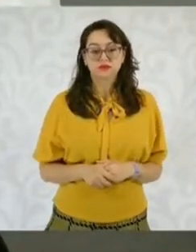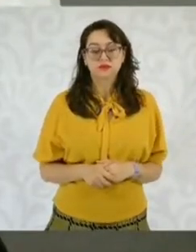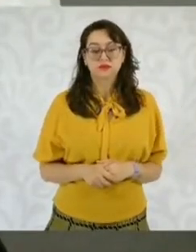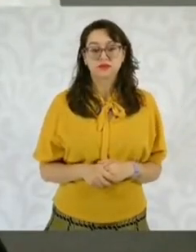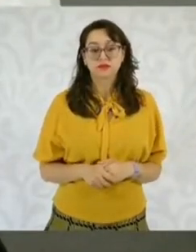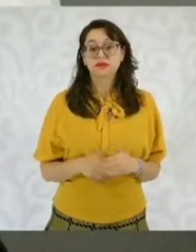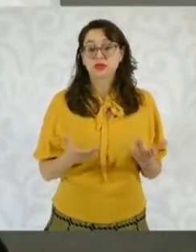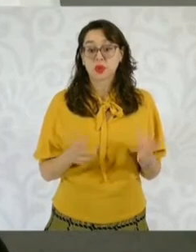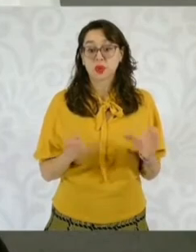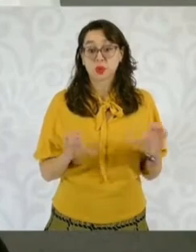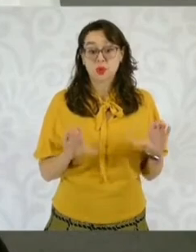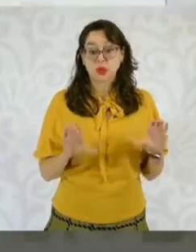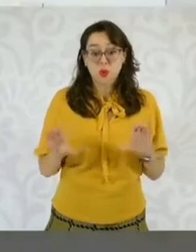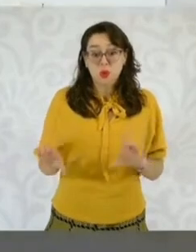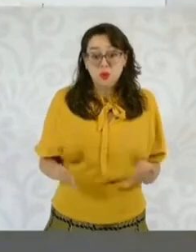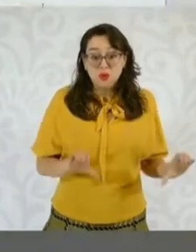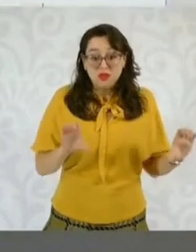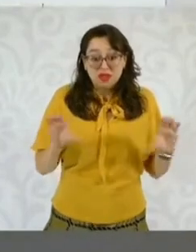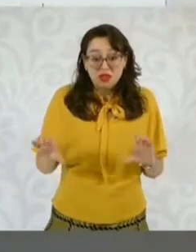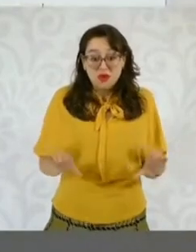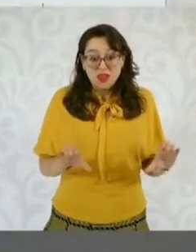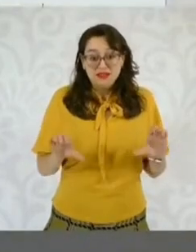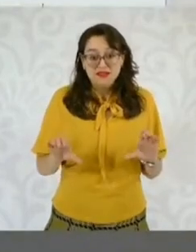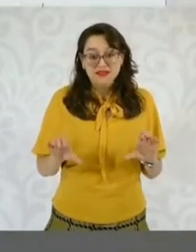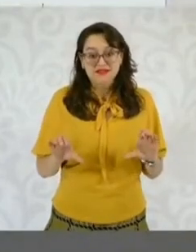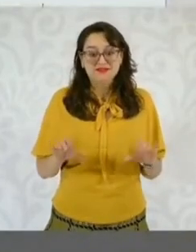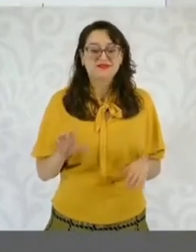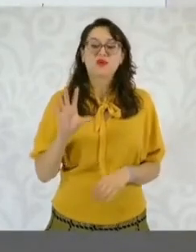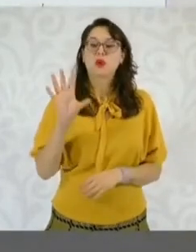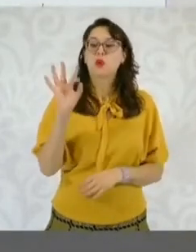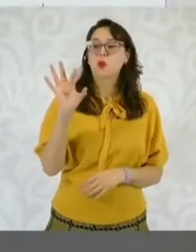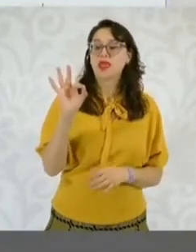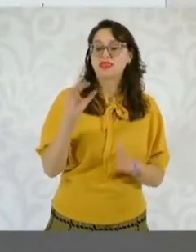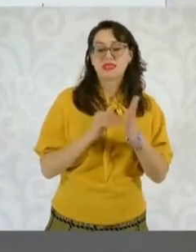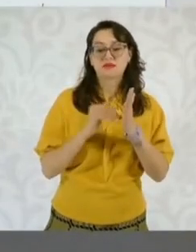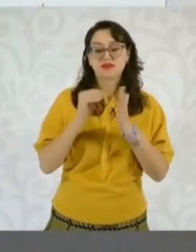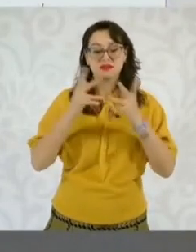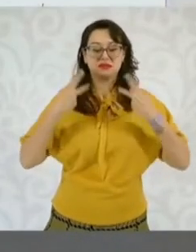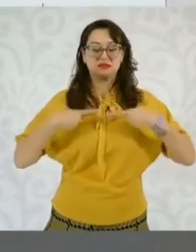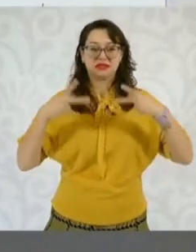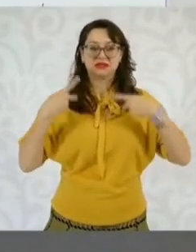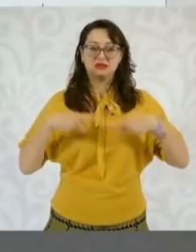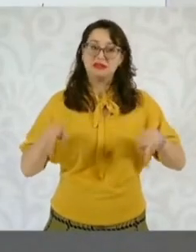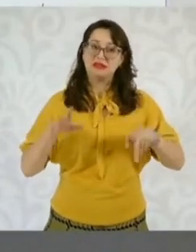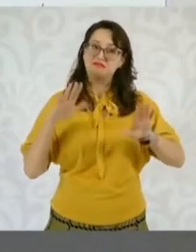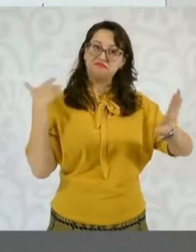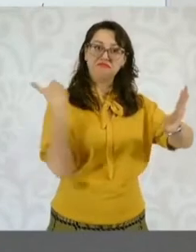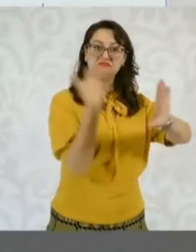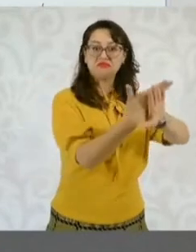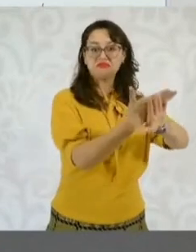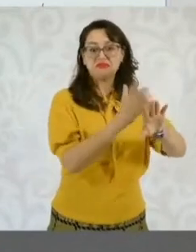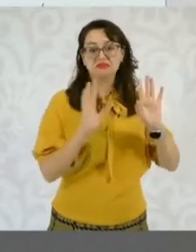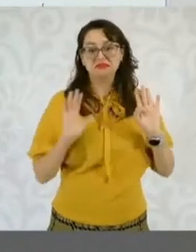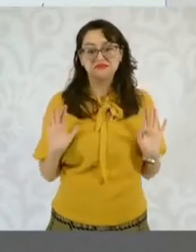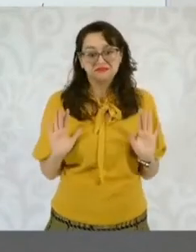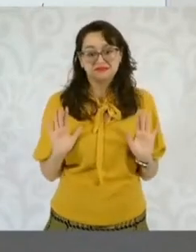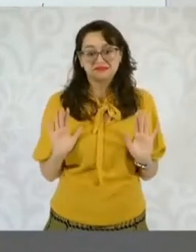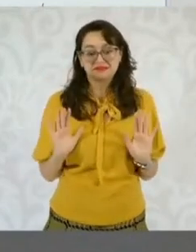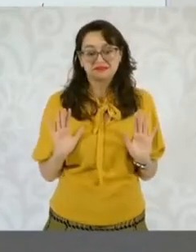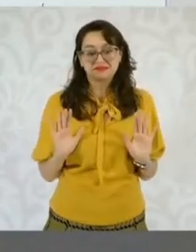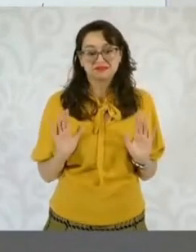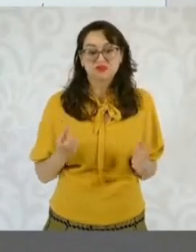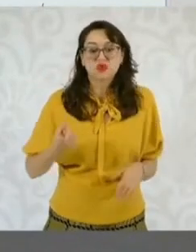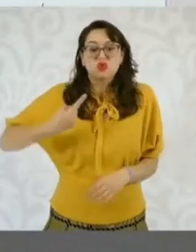de las computadoras, son 40 millones. O sea, ¿quién compra lo que nosotros fabricamos y